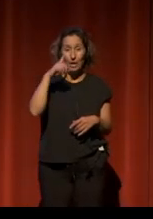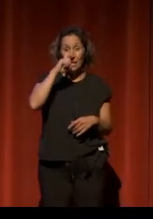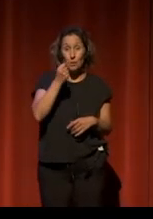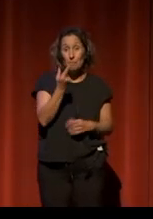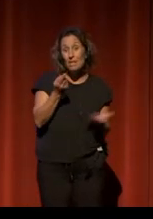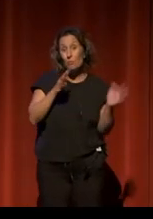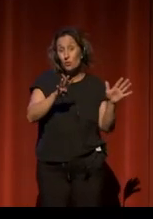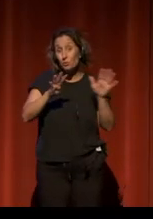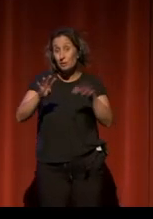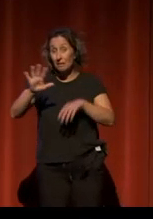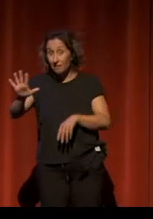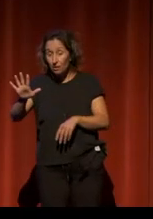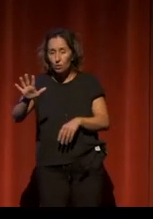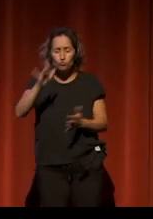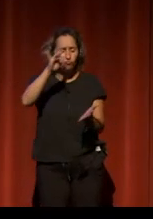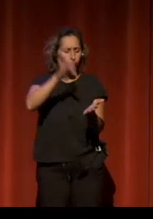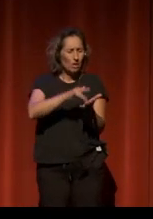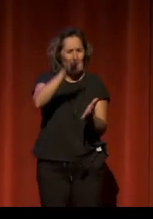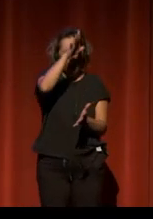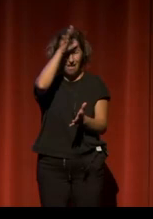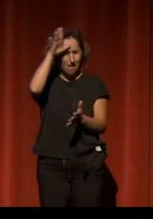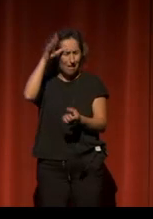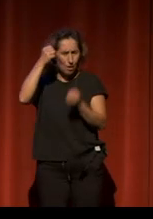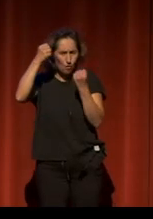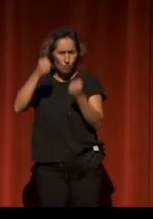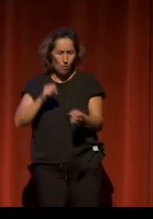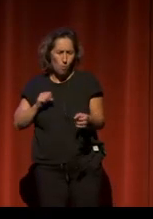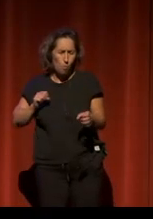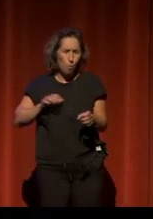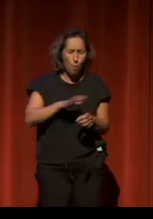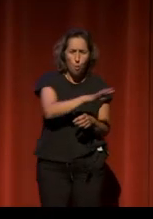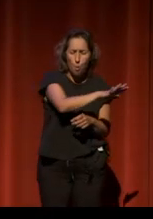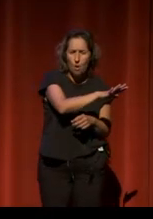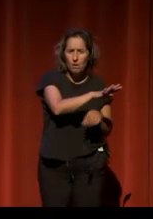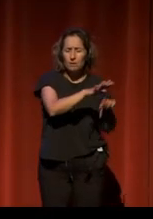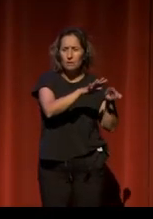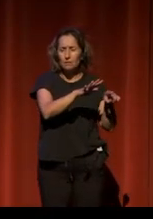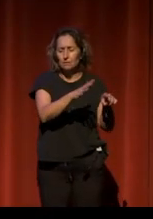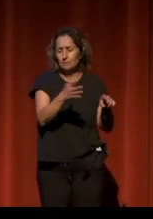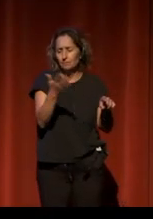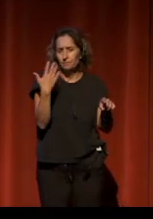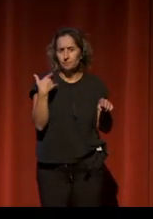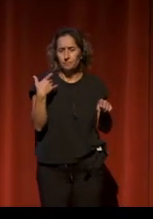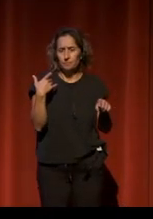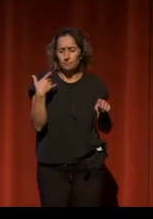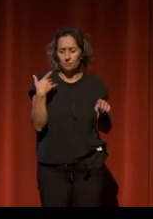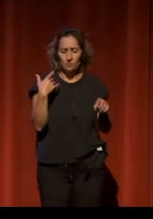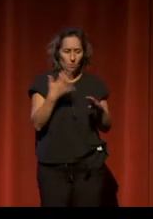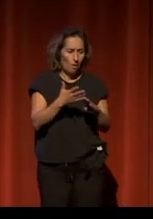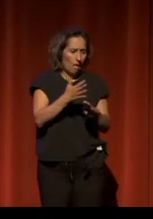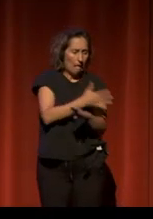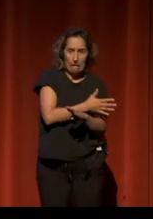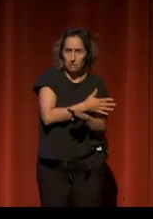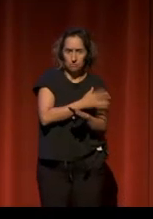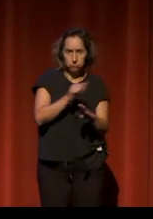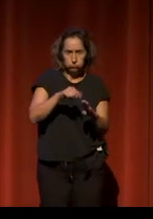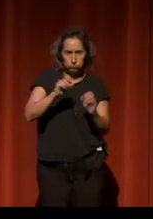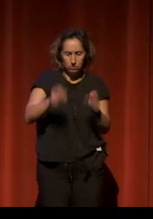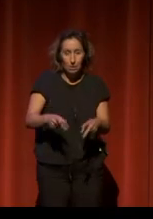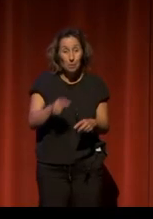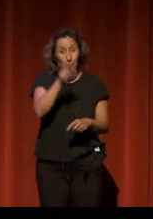llega una ola de calor eh Bueno pues evidentemente bastante más dramática de lo de lo habitual mueren hasta